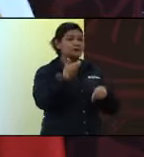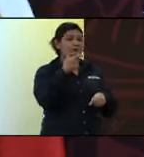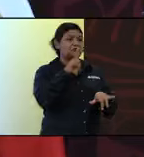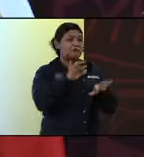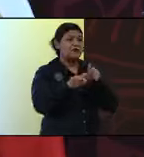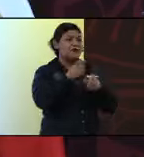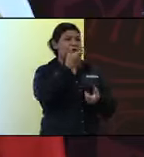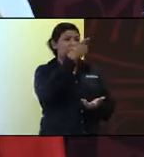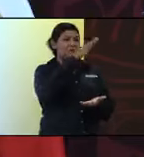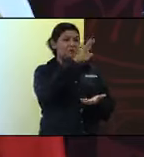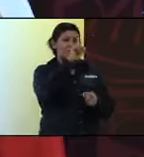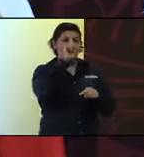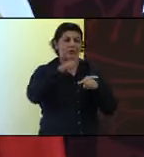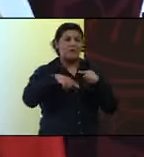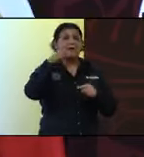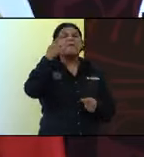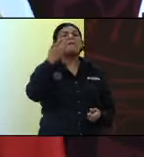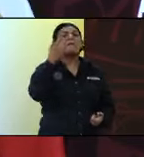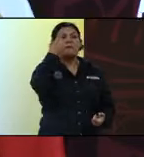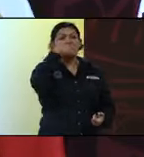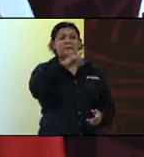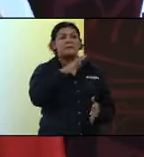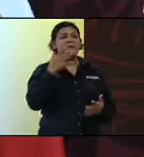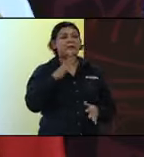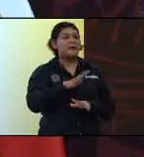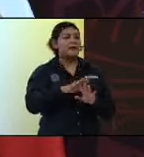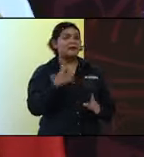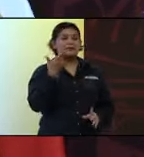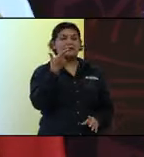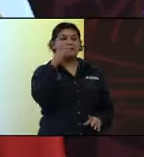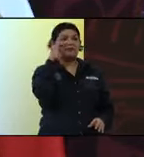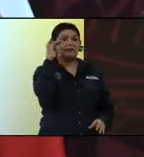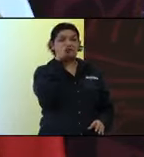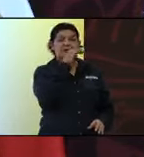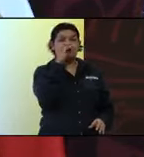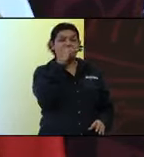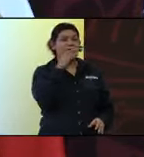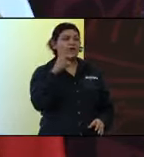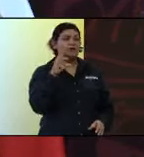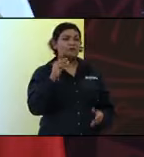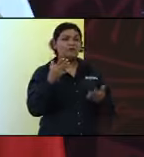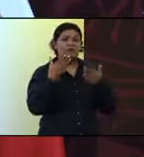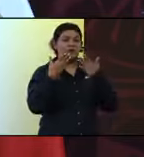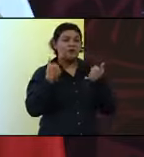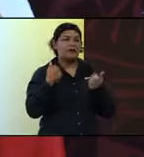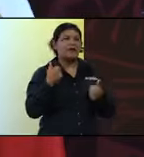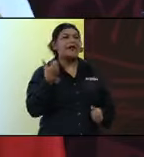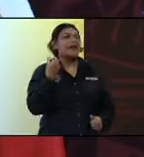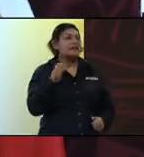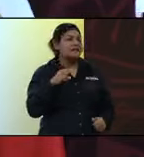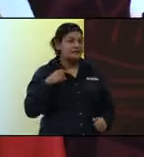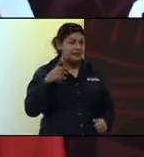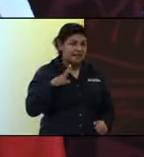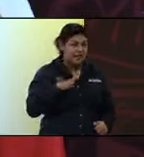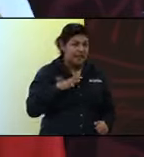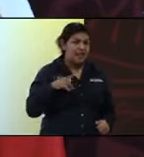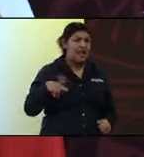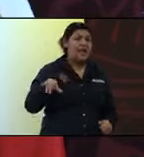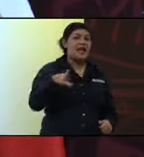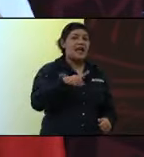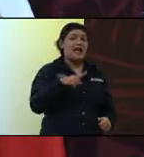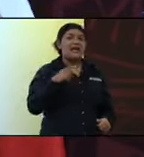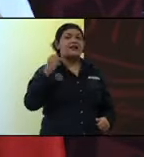del DIF y a partir de ese momento no hay cobro alguno por atención médica. Así que si hay algún problema